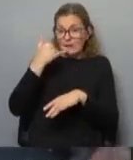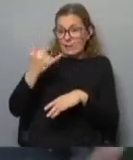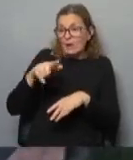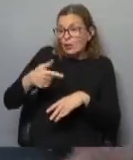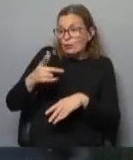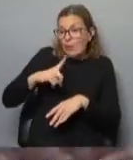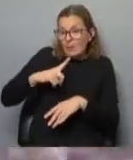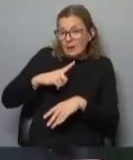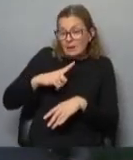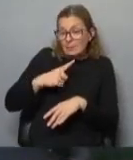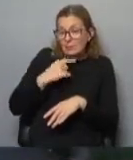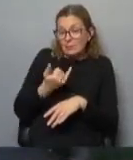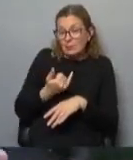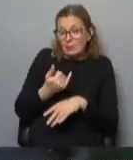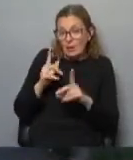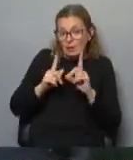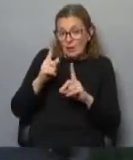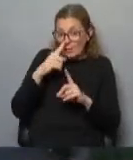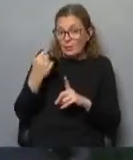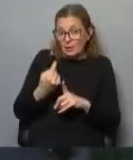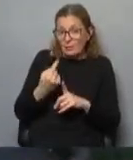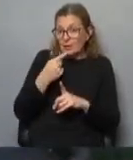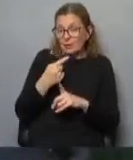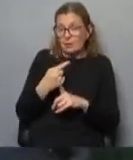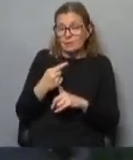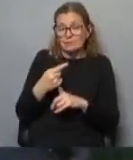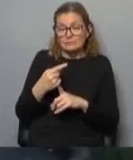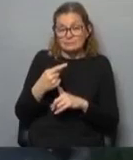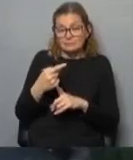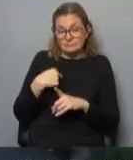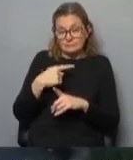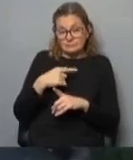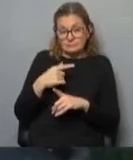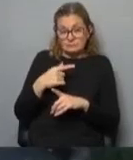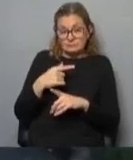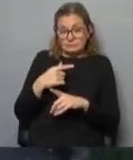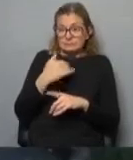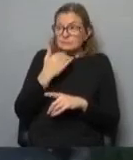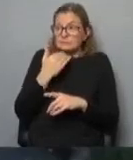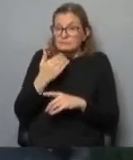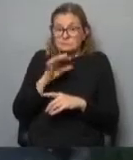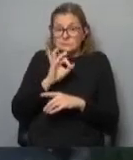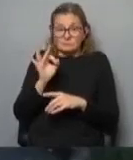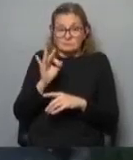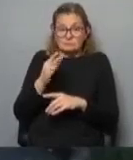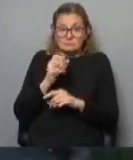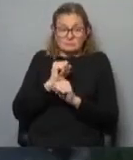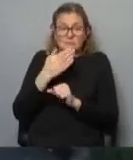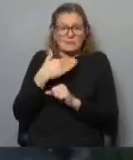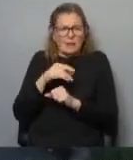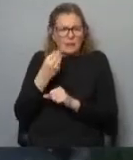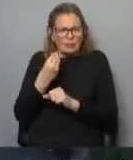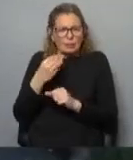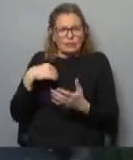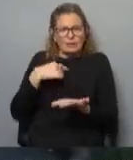espera y digo como medida de urgencia no esté si yo no tengo las herramientas o poder entender de qué pasa la situación